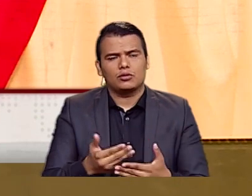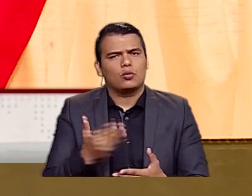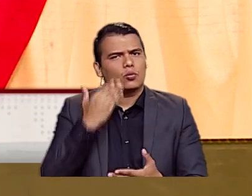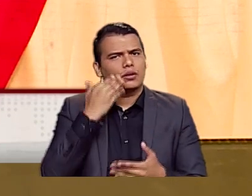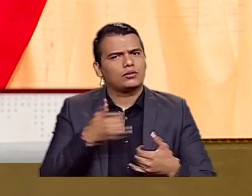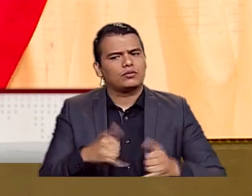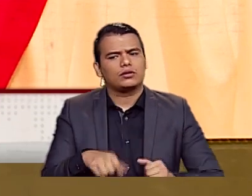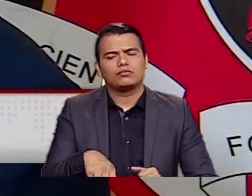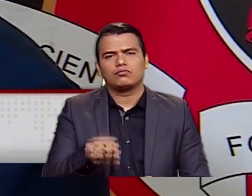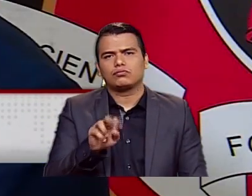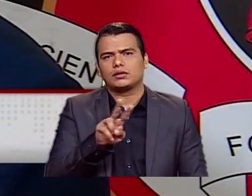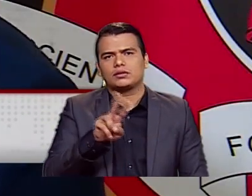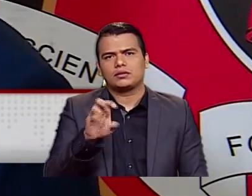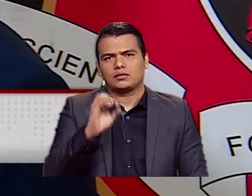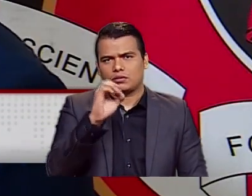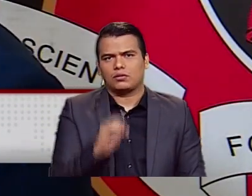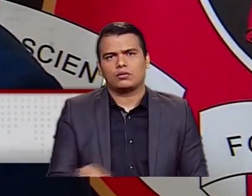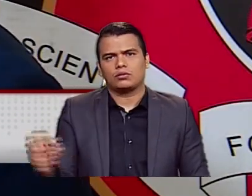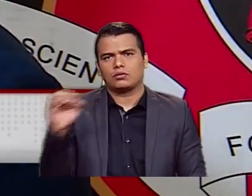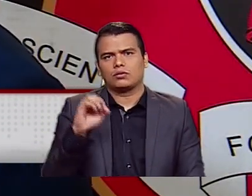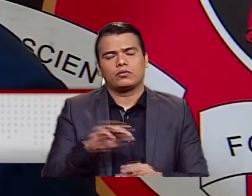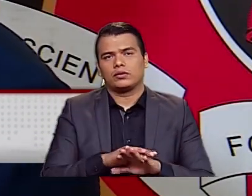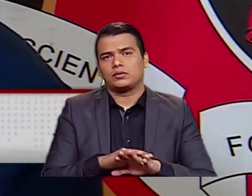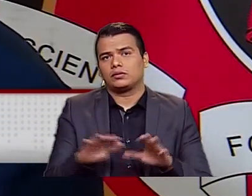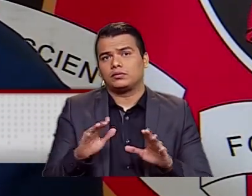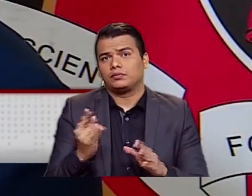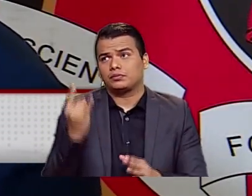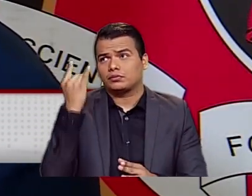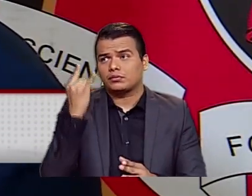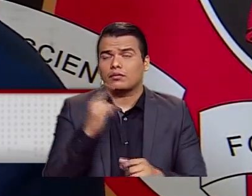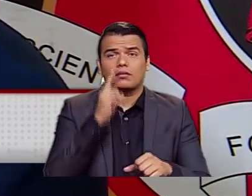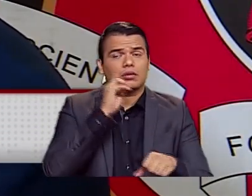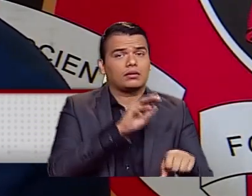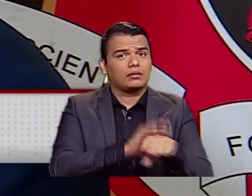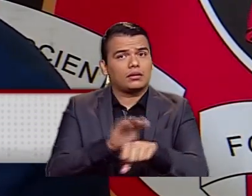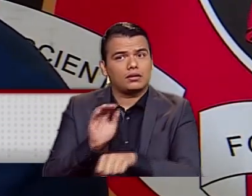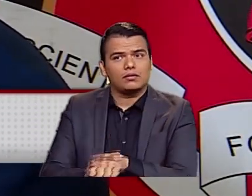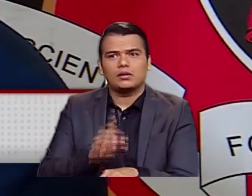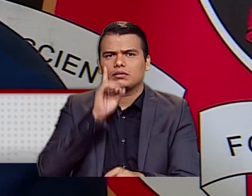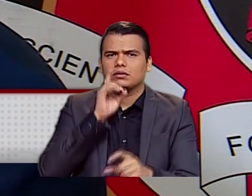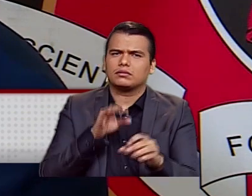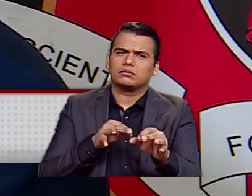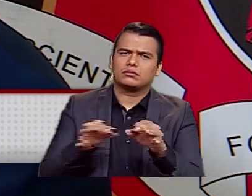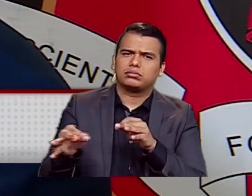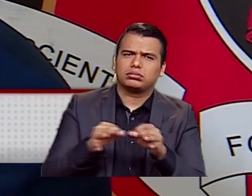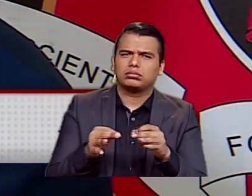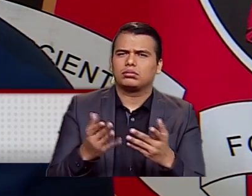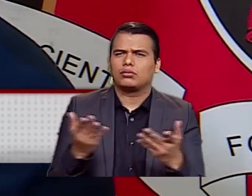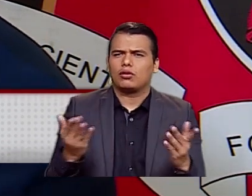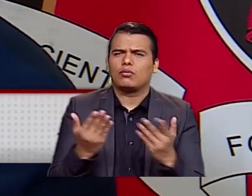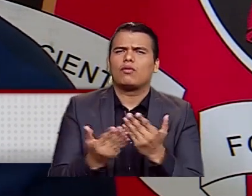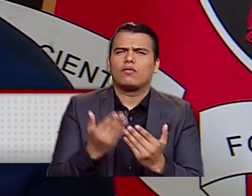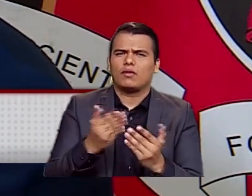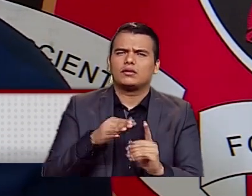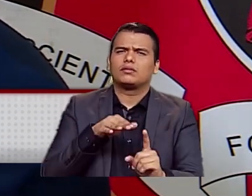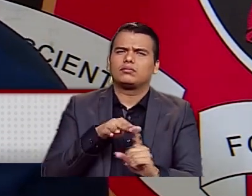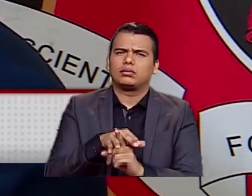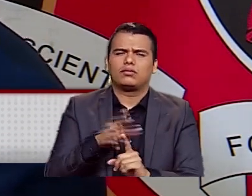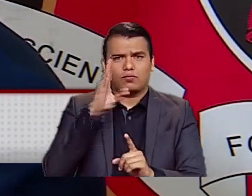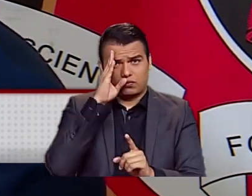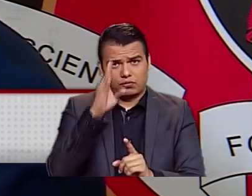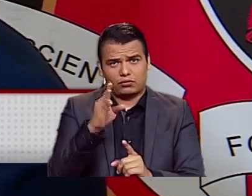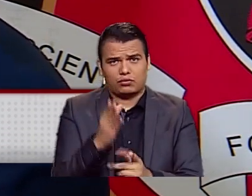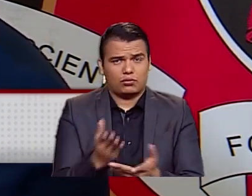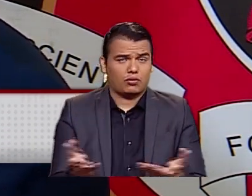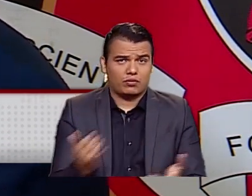próximo 27 de octubre. Y si de alguna manera se generan estas alertas, se explican de alguna manera las consecuencias de las malas prácticas en la